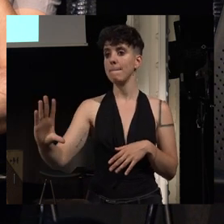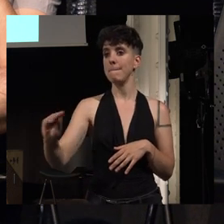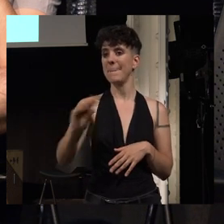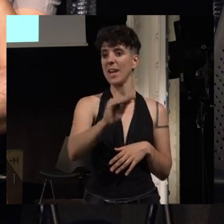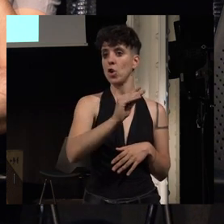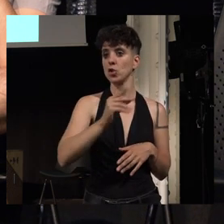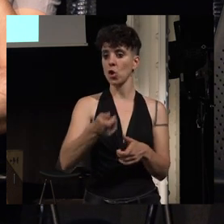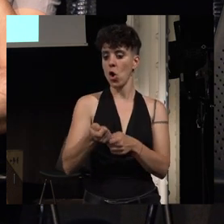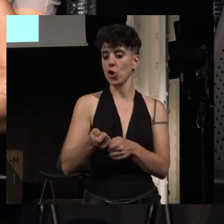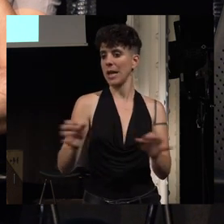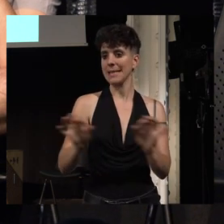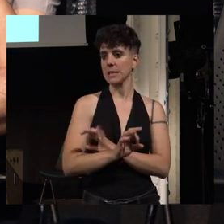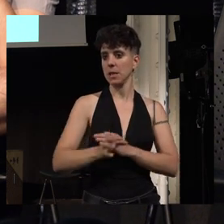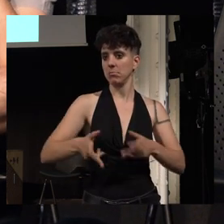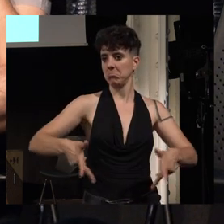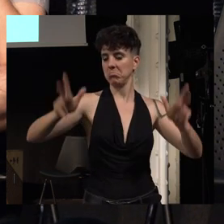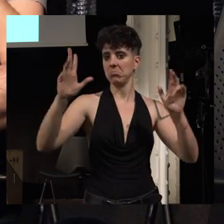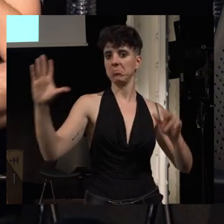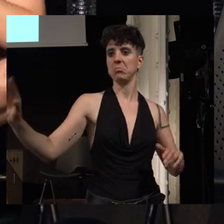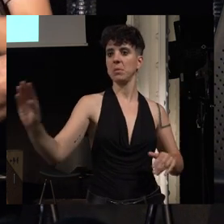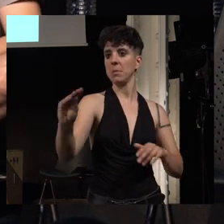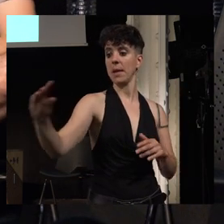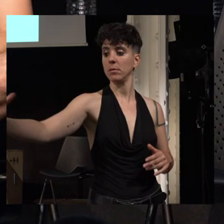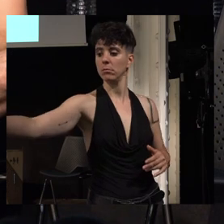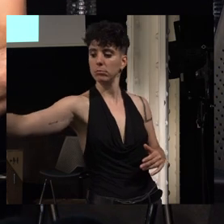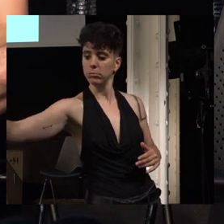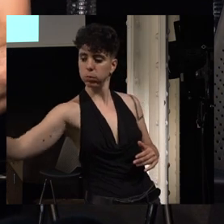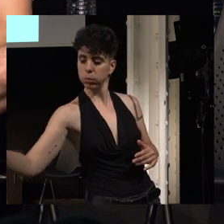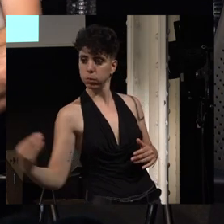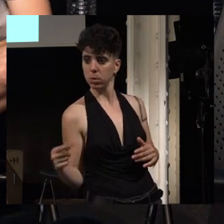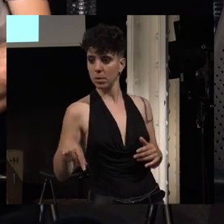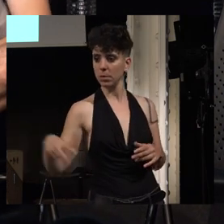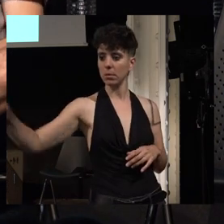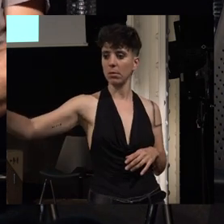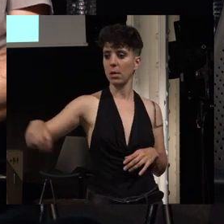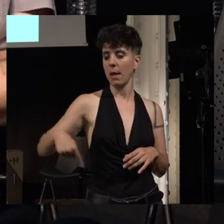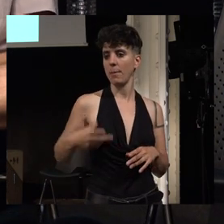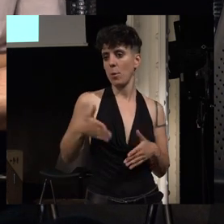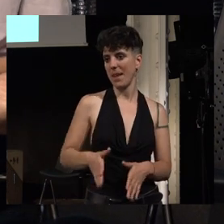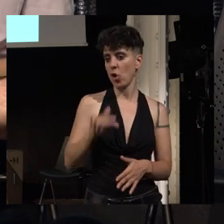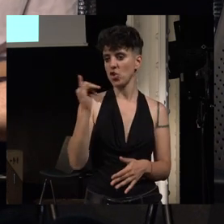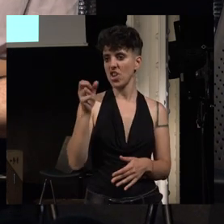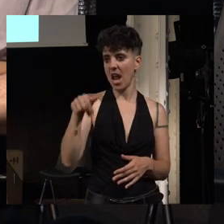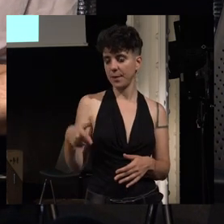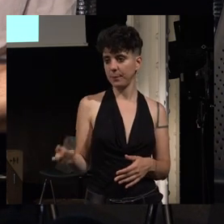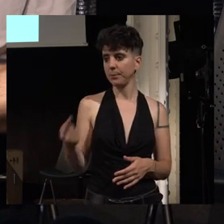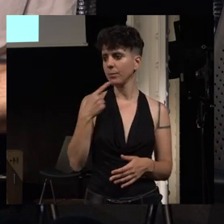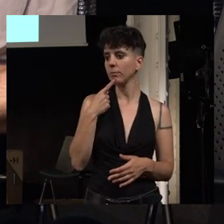estaban unos perros sueltos y uno vino a por Jana, por mi hijo. Entonces lo que dijeron la gente que